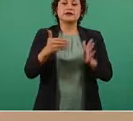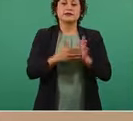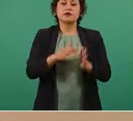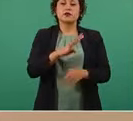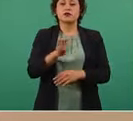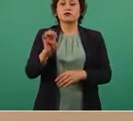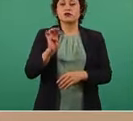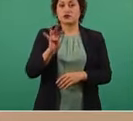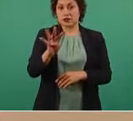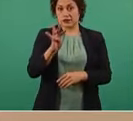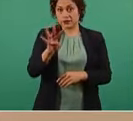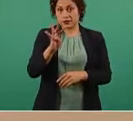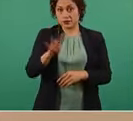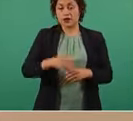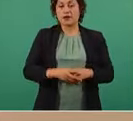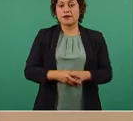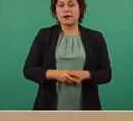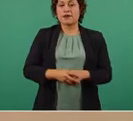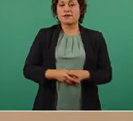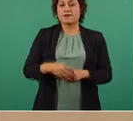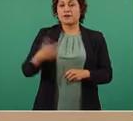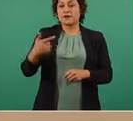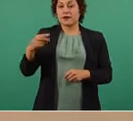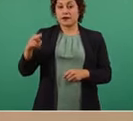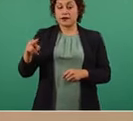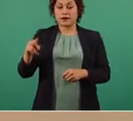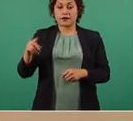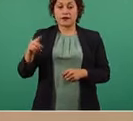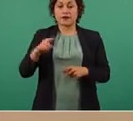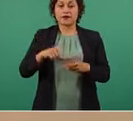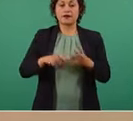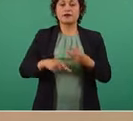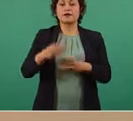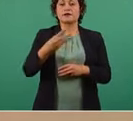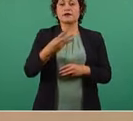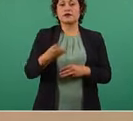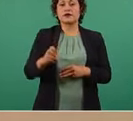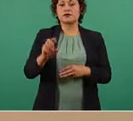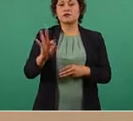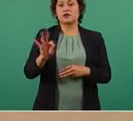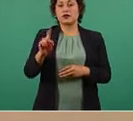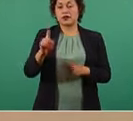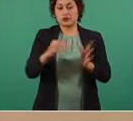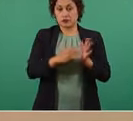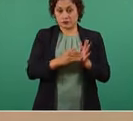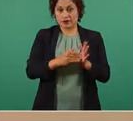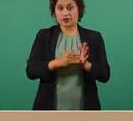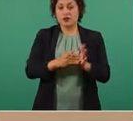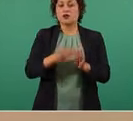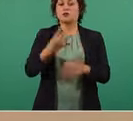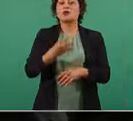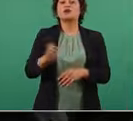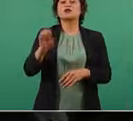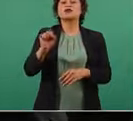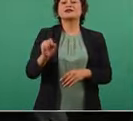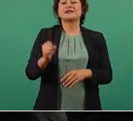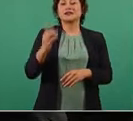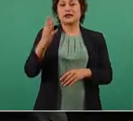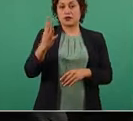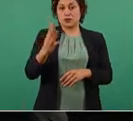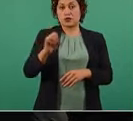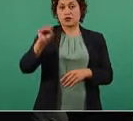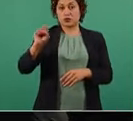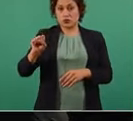7.419, por parte de la Armada 341 elementos en la frontera sur, 464 en la